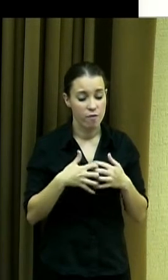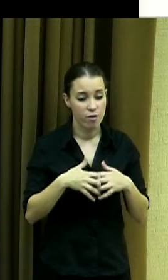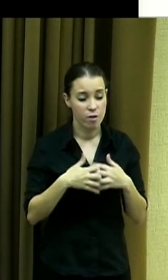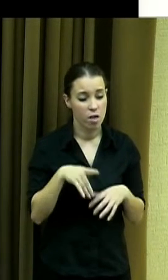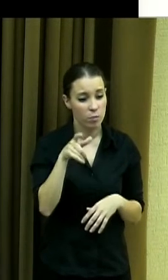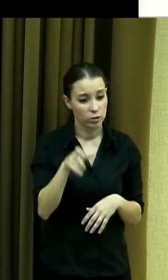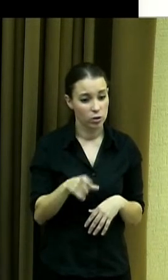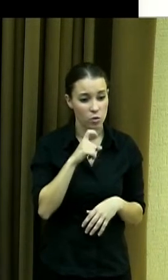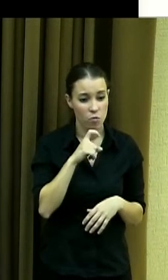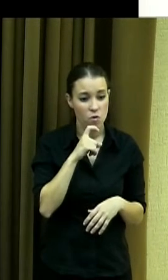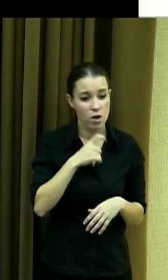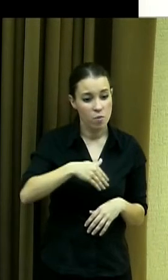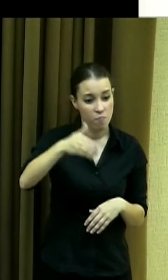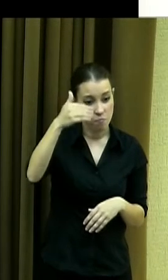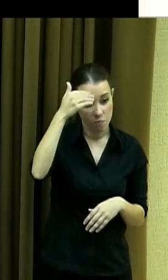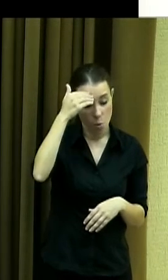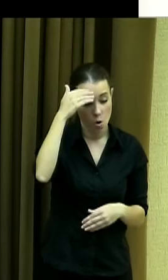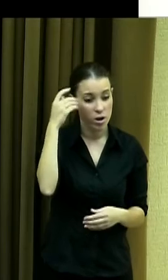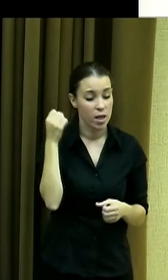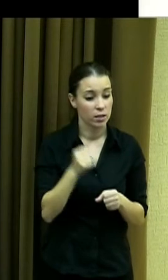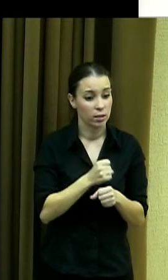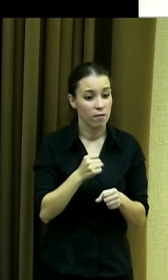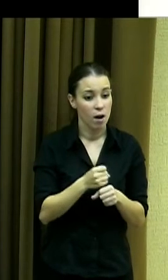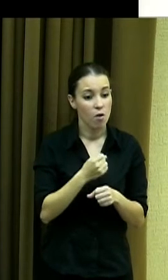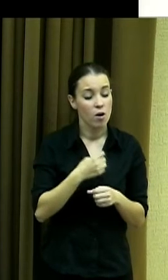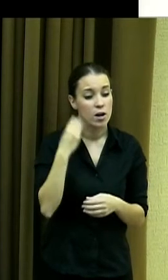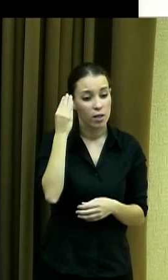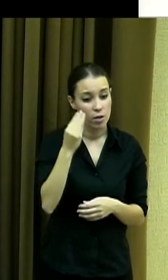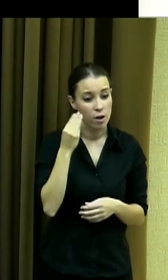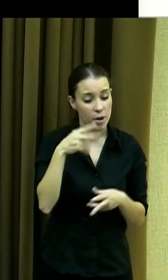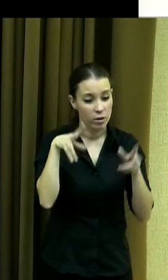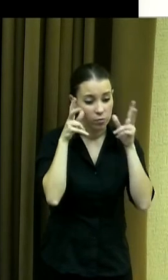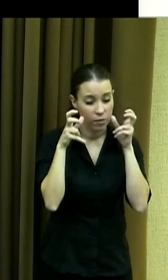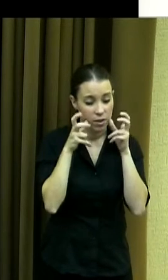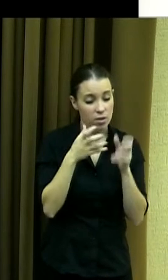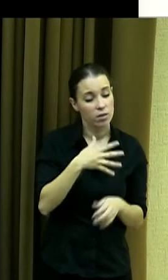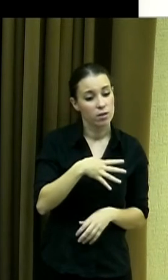de trabajo, en razonamiento perceptivo, en comprensión